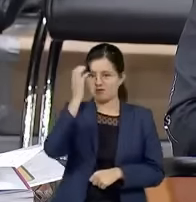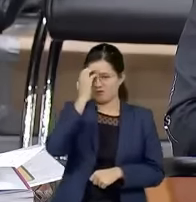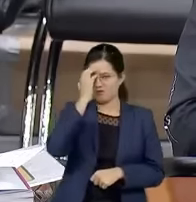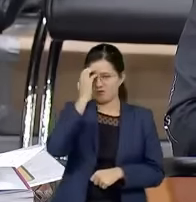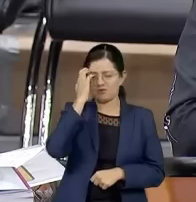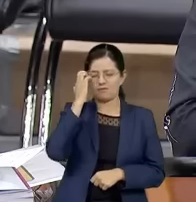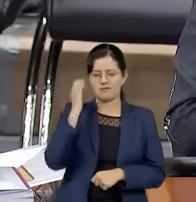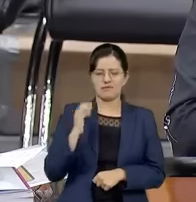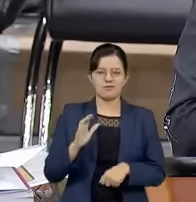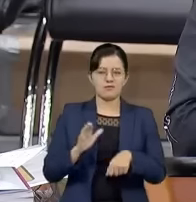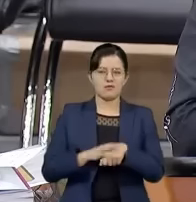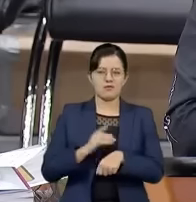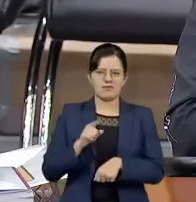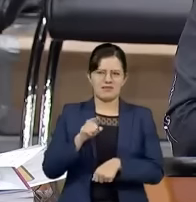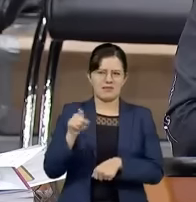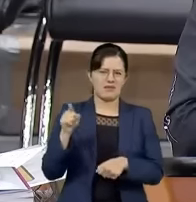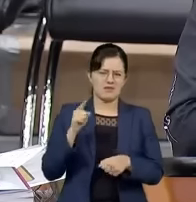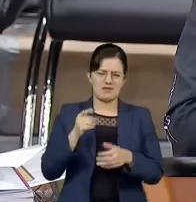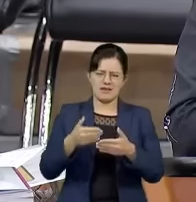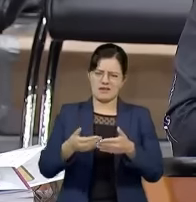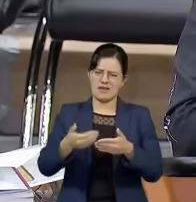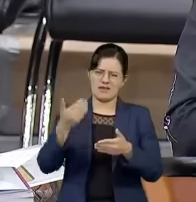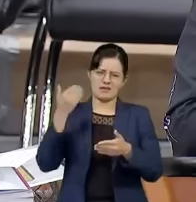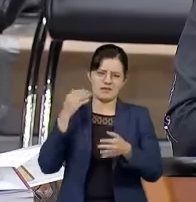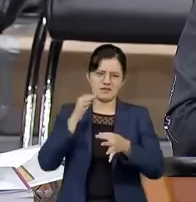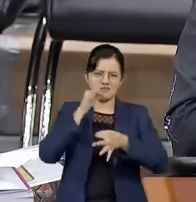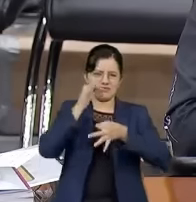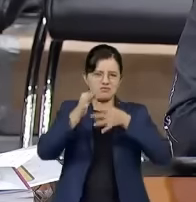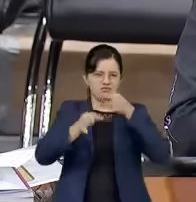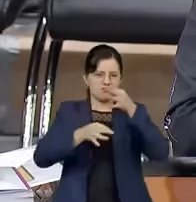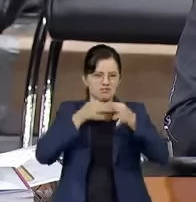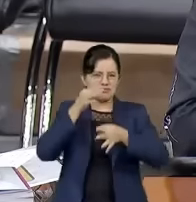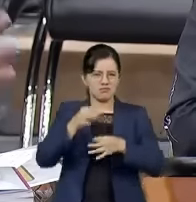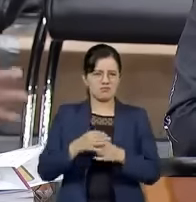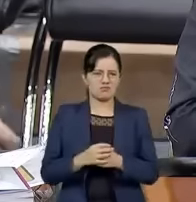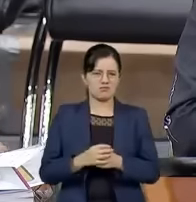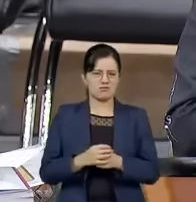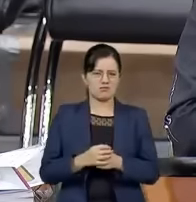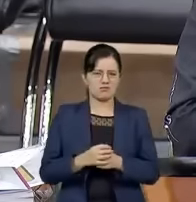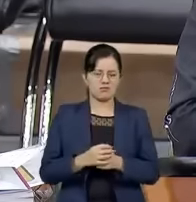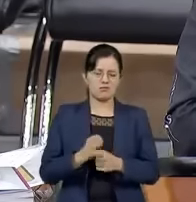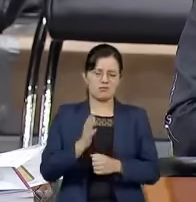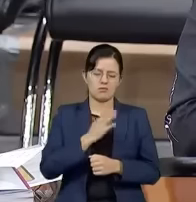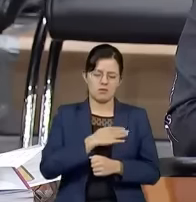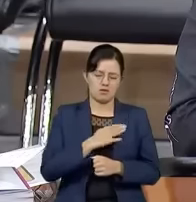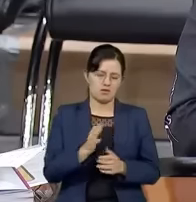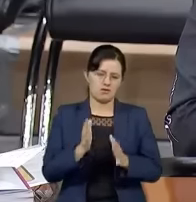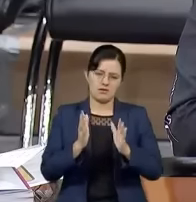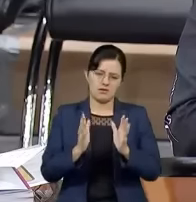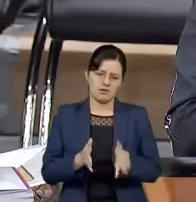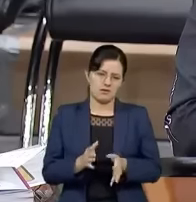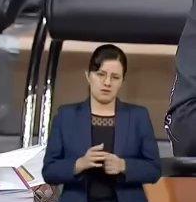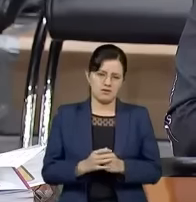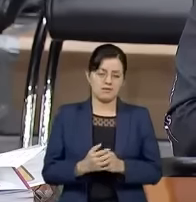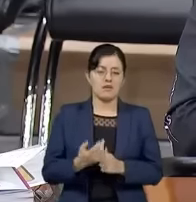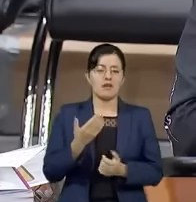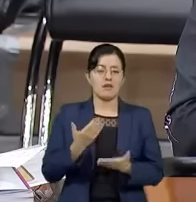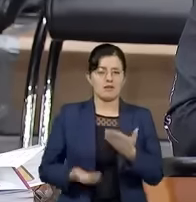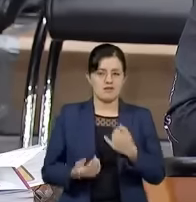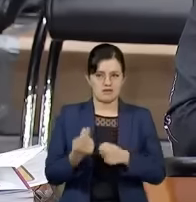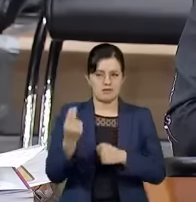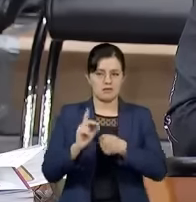un arranque absolutamente desproporcionado Bueno ya está es algo que hay que intentar